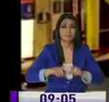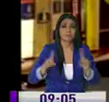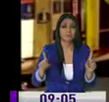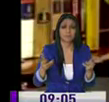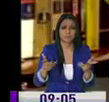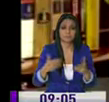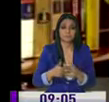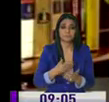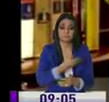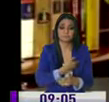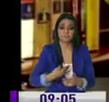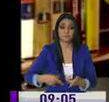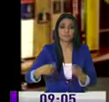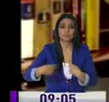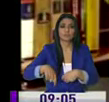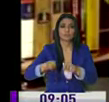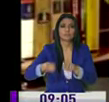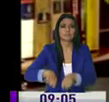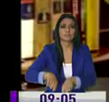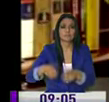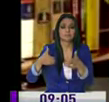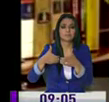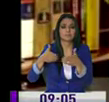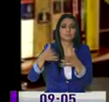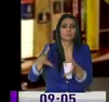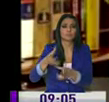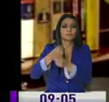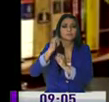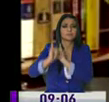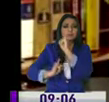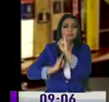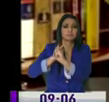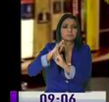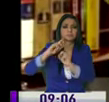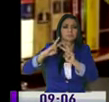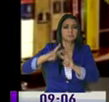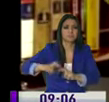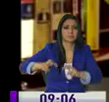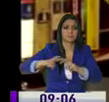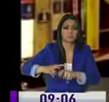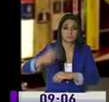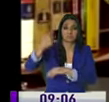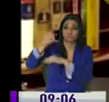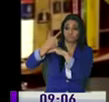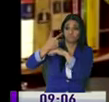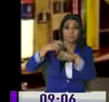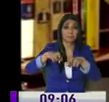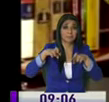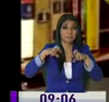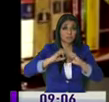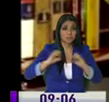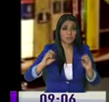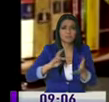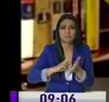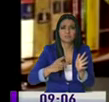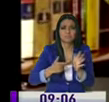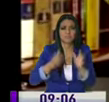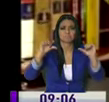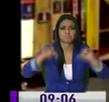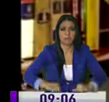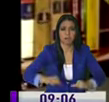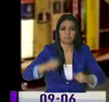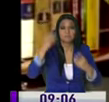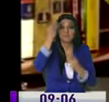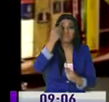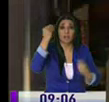preferencia contratar investigación de un equipo de seguridad internacional ser grabado sin consentimiento de algo oscuro que va contra los valores